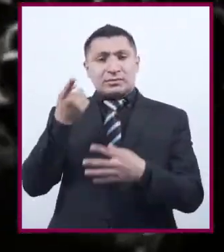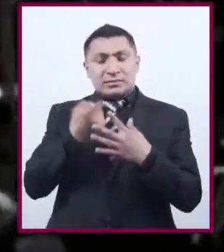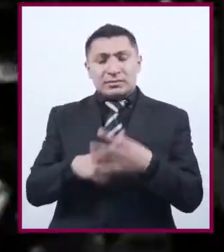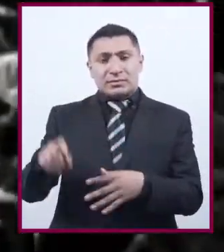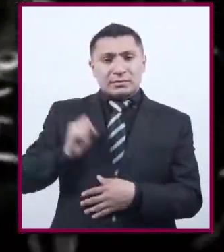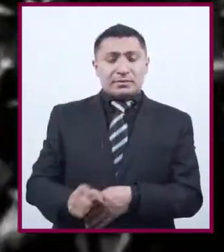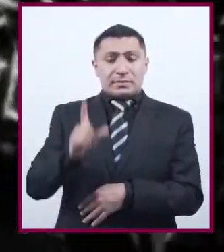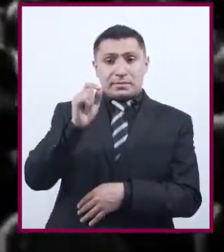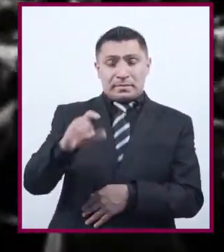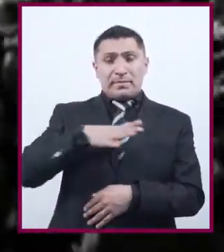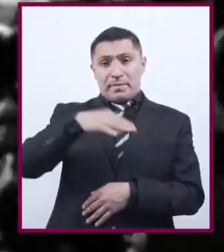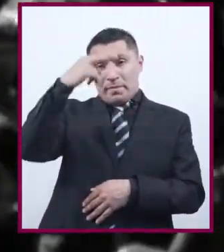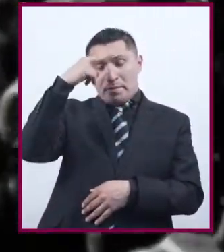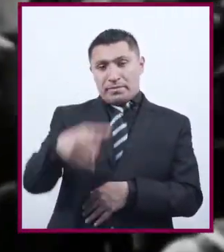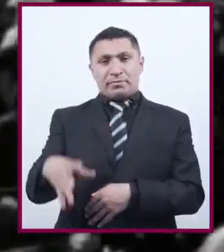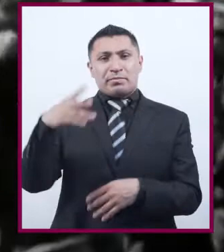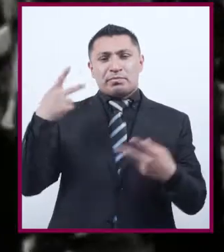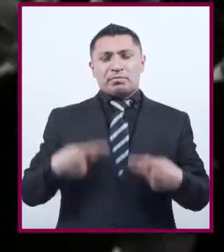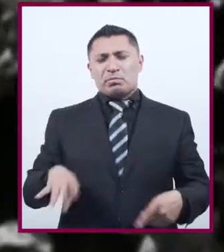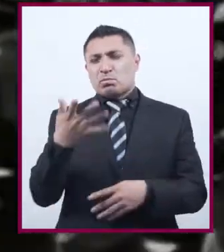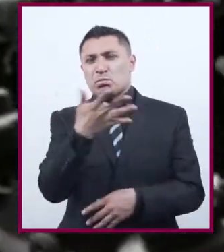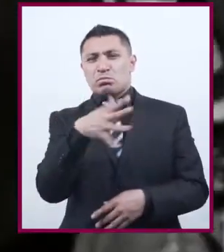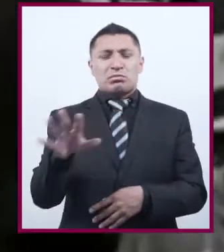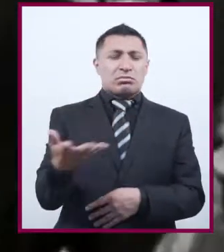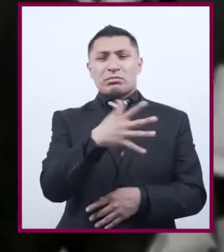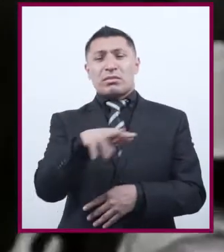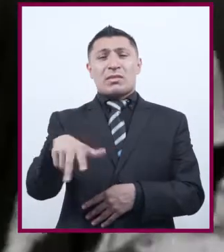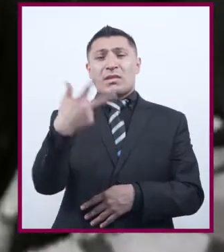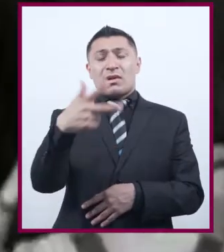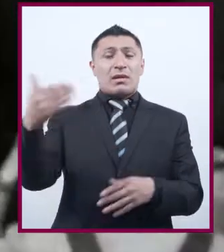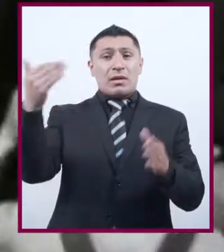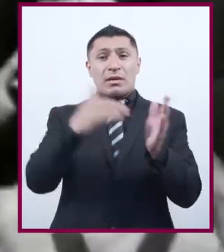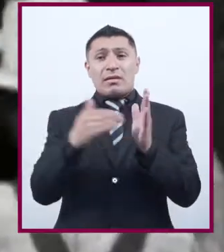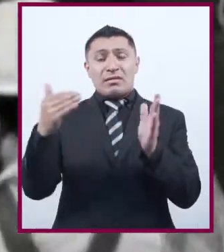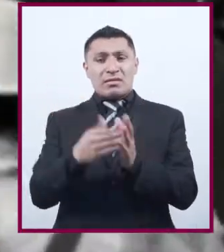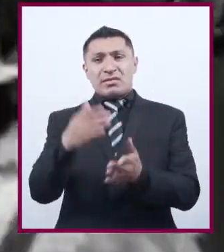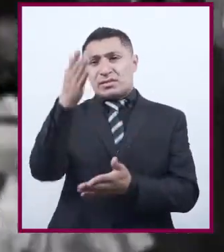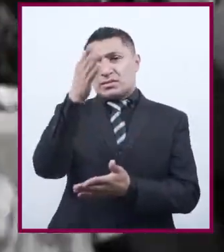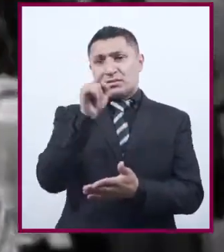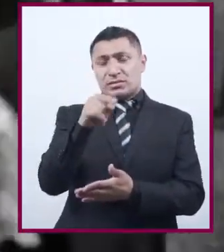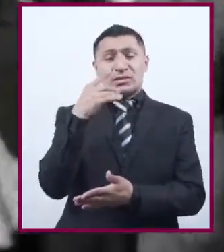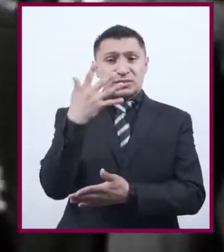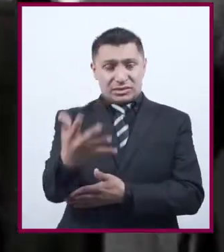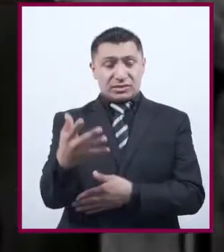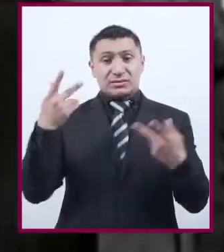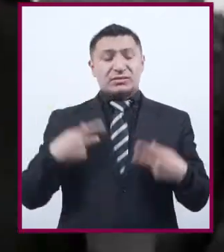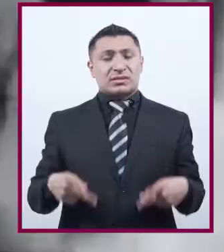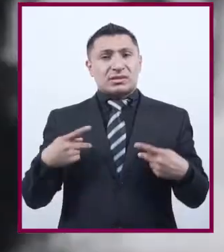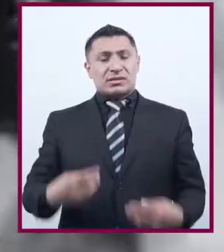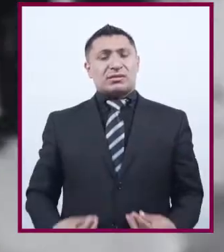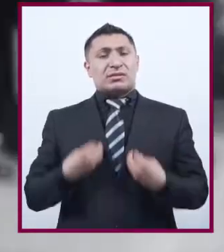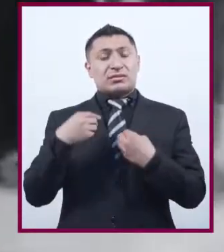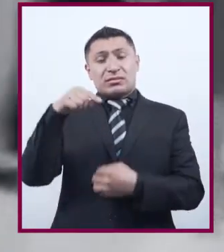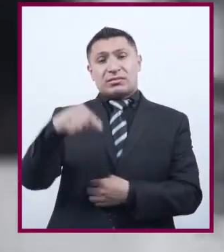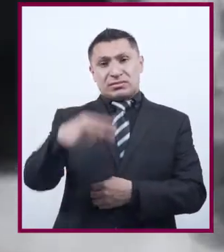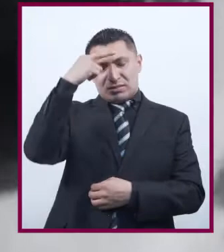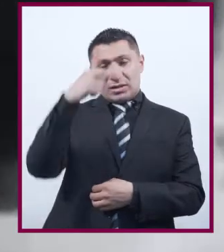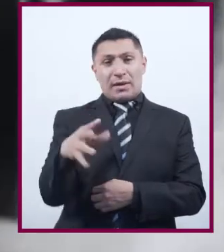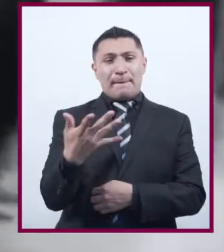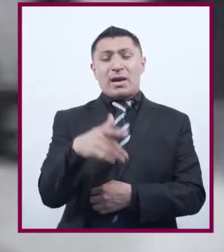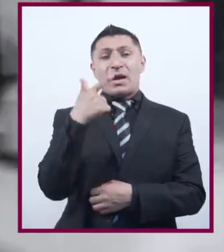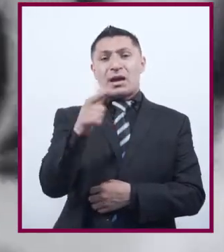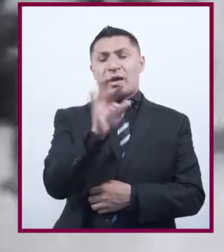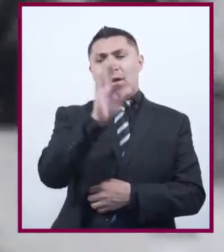iniciar el siglo XX, México tenía una población de alrededor de 13 millones y medio de habitantes, y de ellos casi